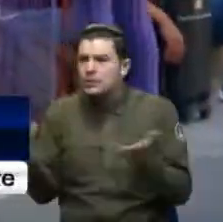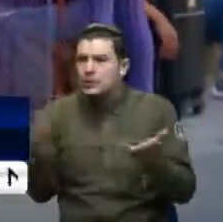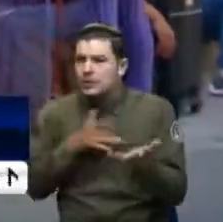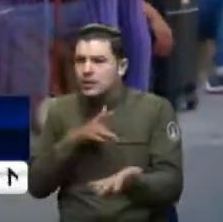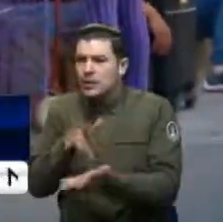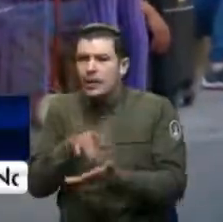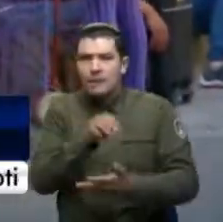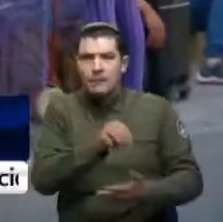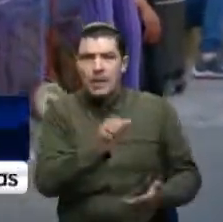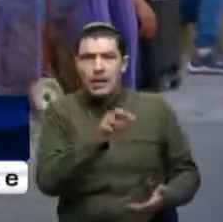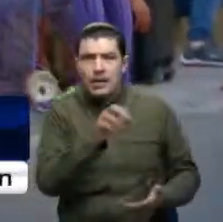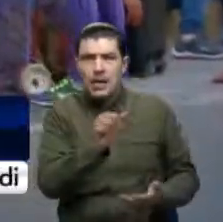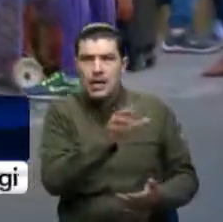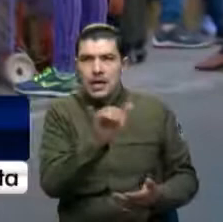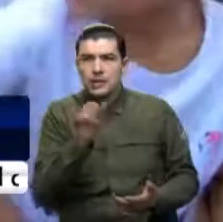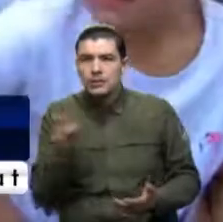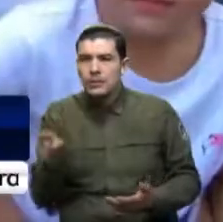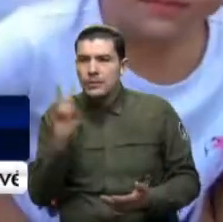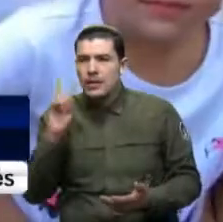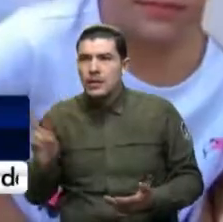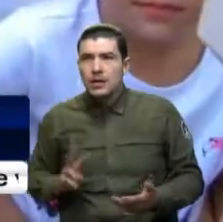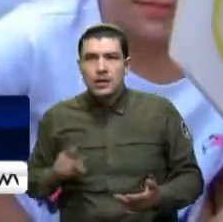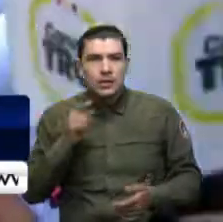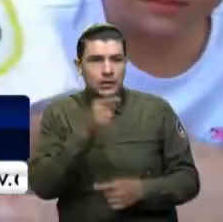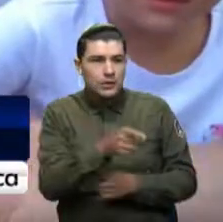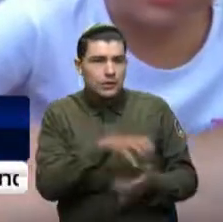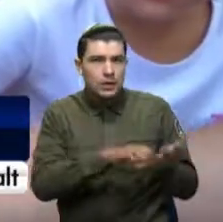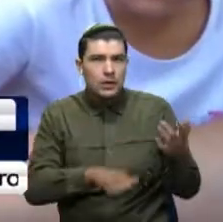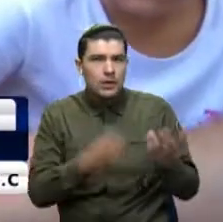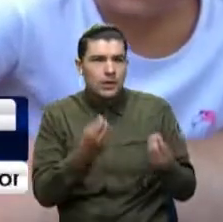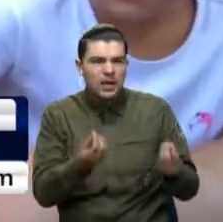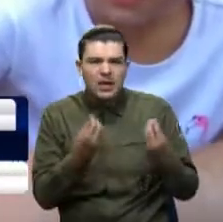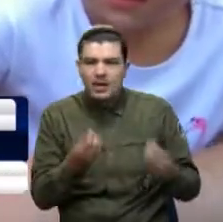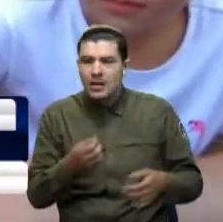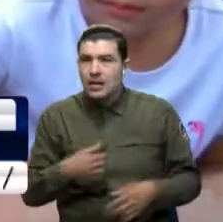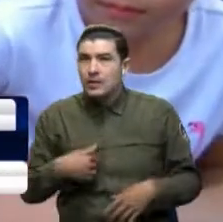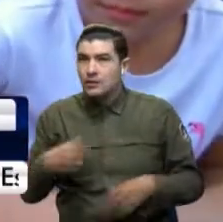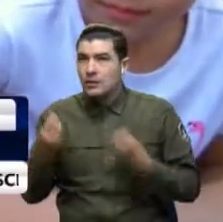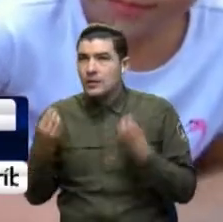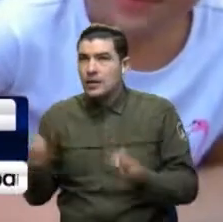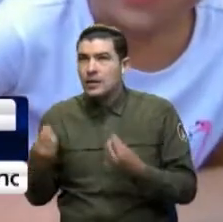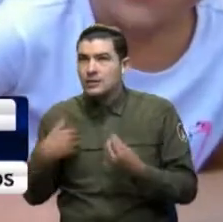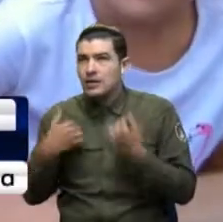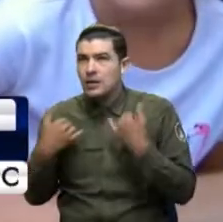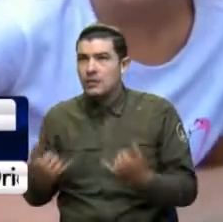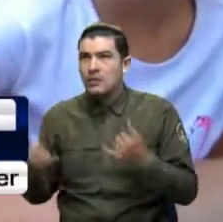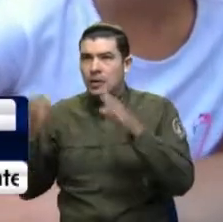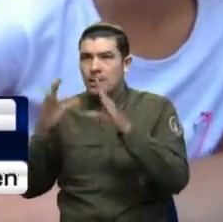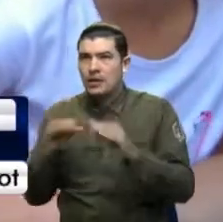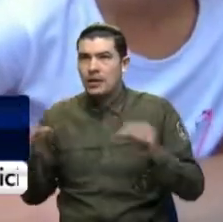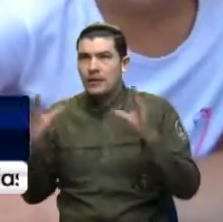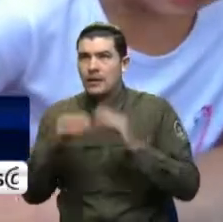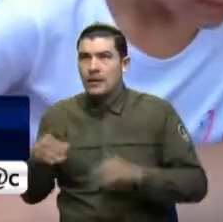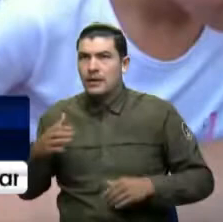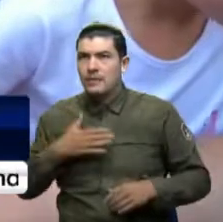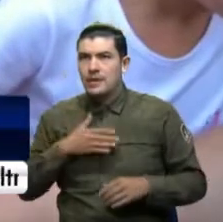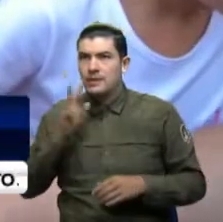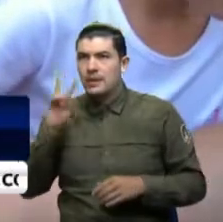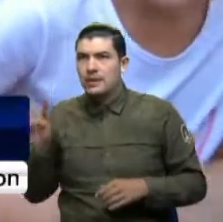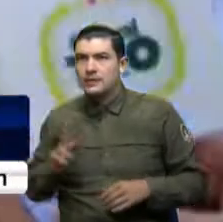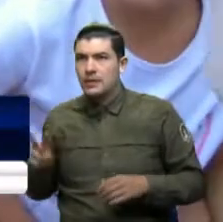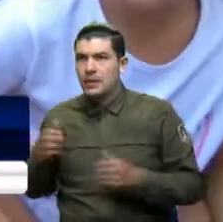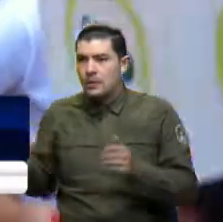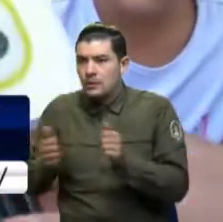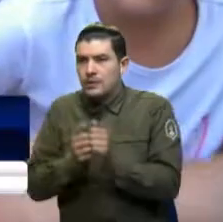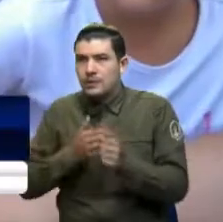De Maracay, Venezuela. ¿Viene a retirar, obviamente, para qué? Para pasar las Navidades en mi país, con mi